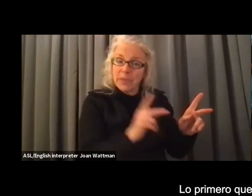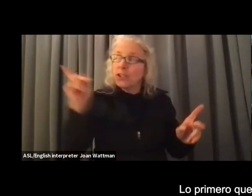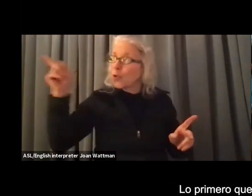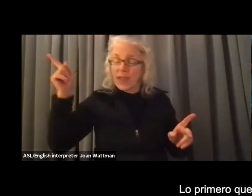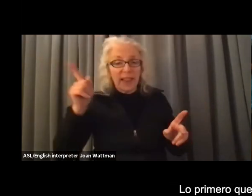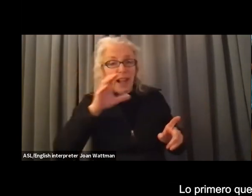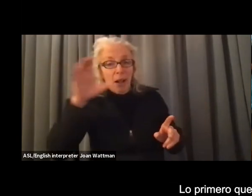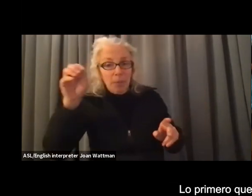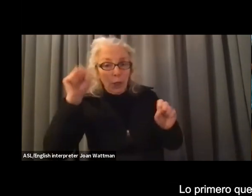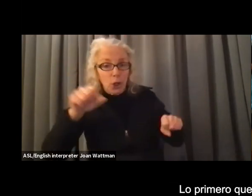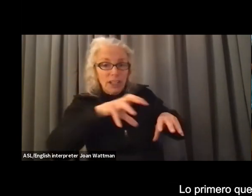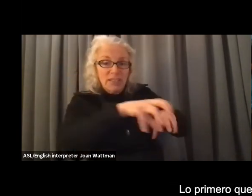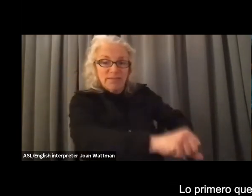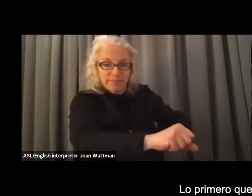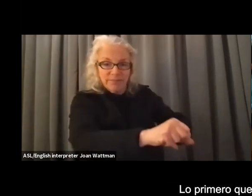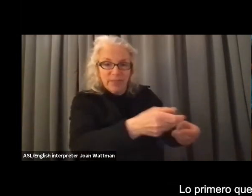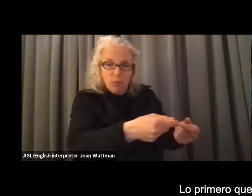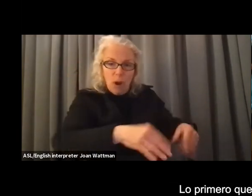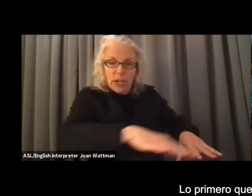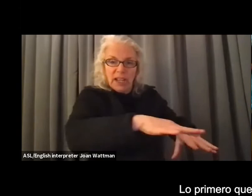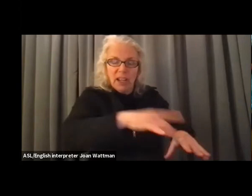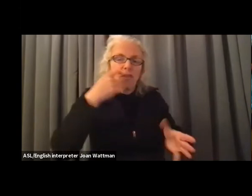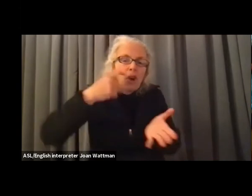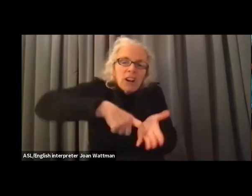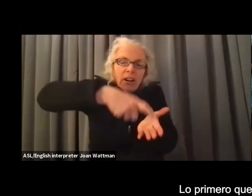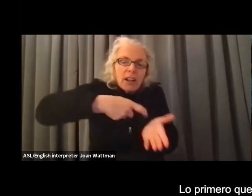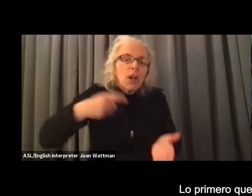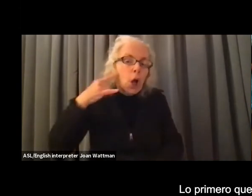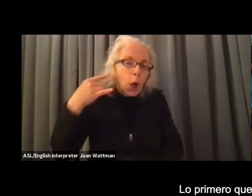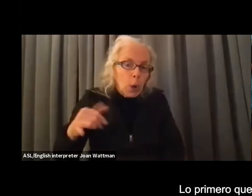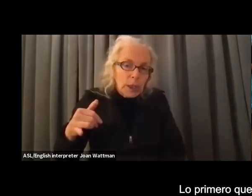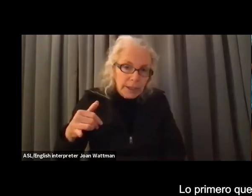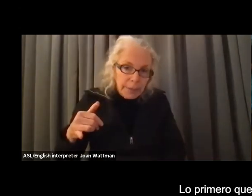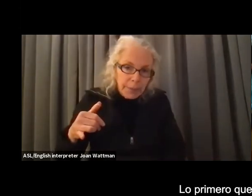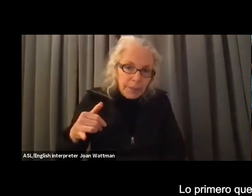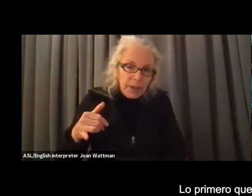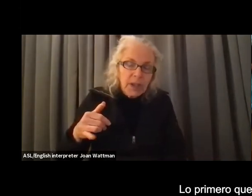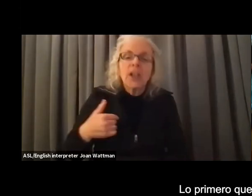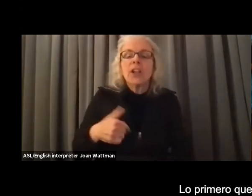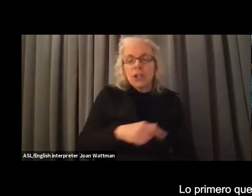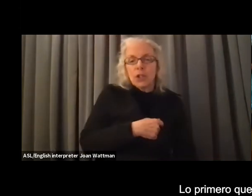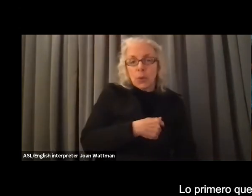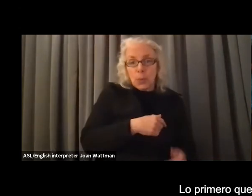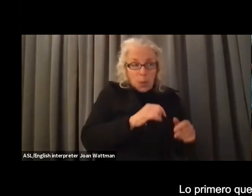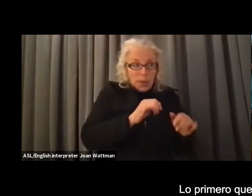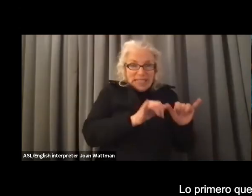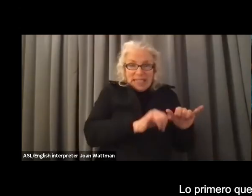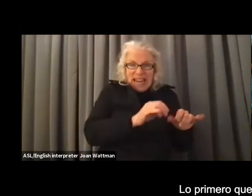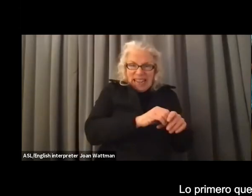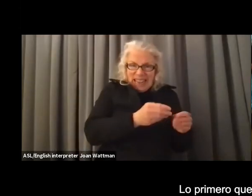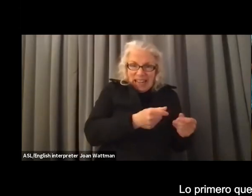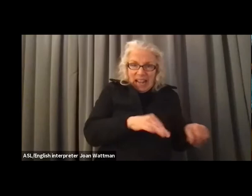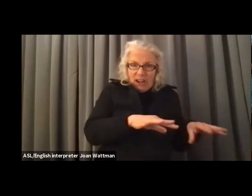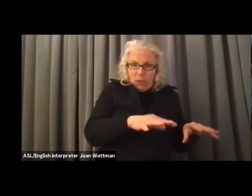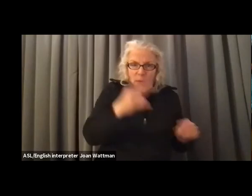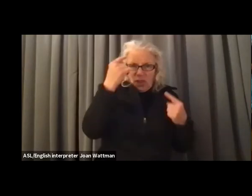ocurrió fue acudir a la comunidad internacional. Lo primero que se nos ocurrió fue viajar a los Estados